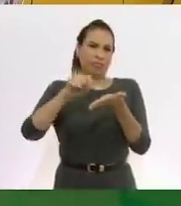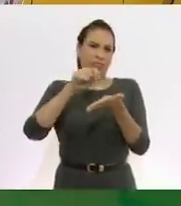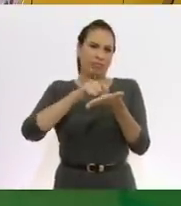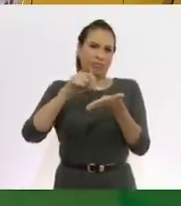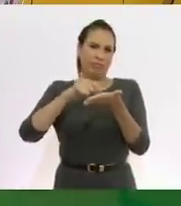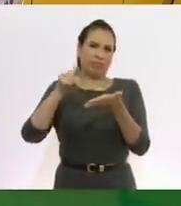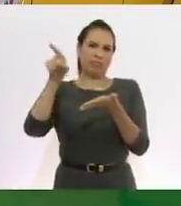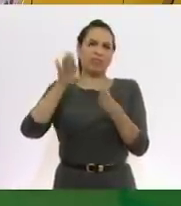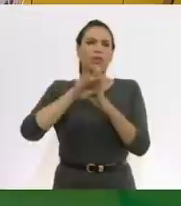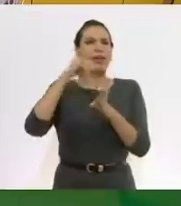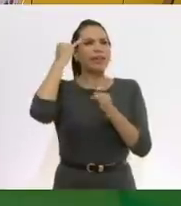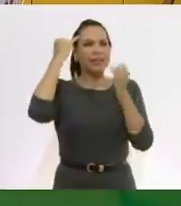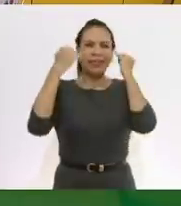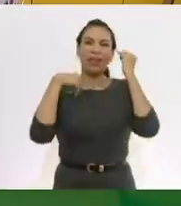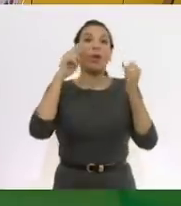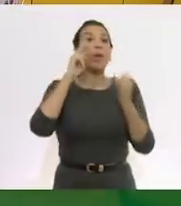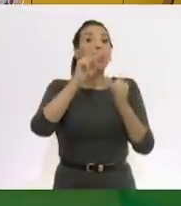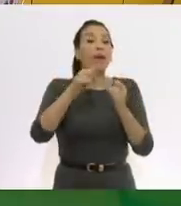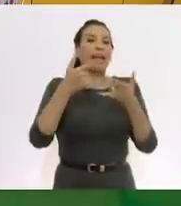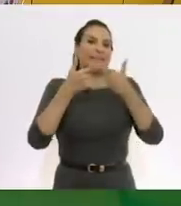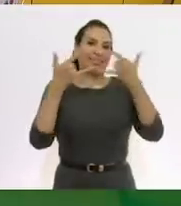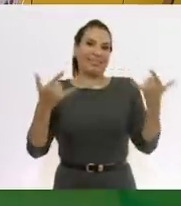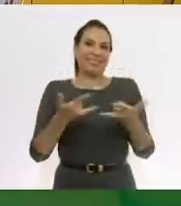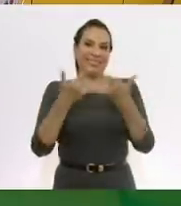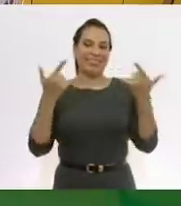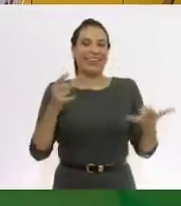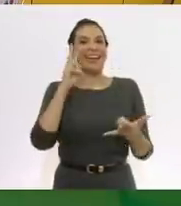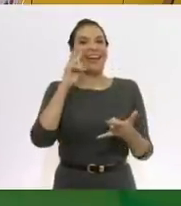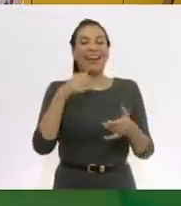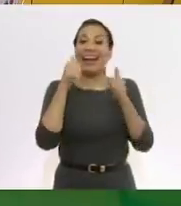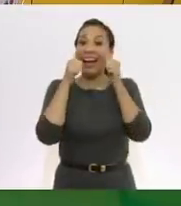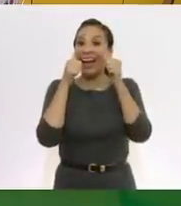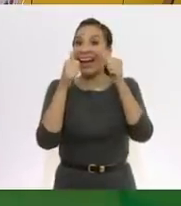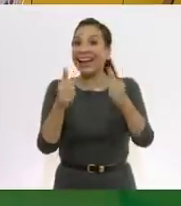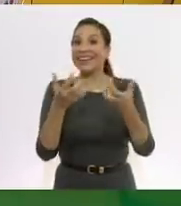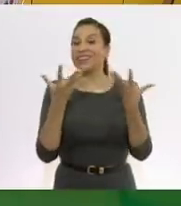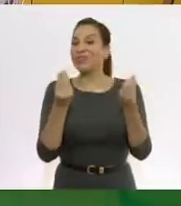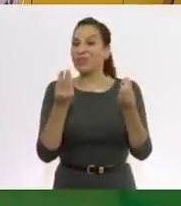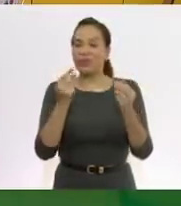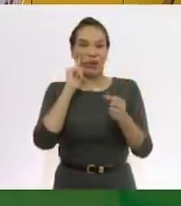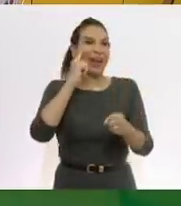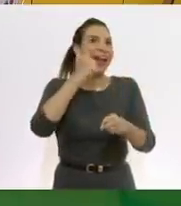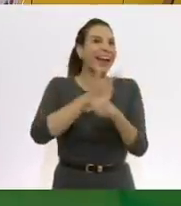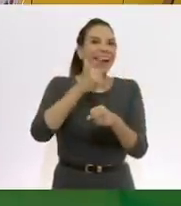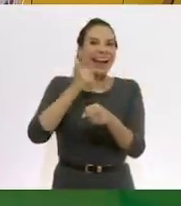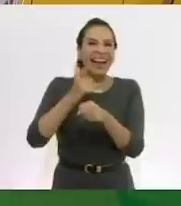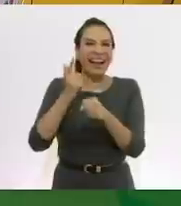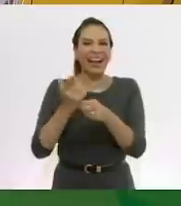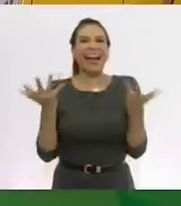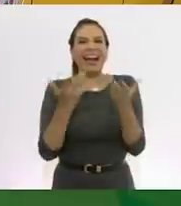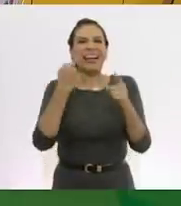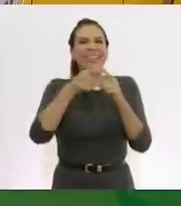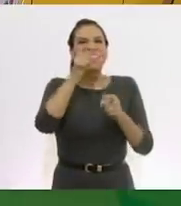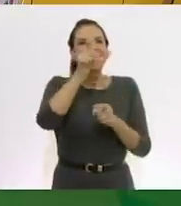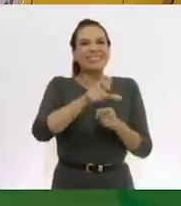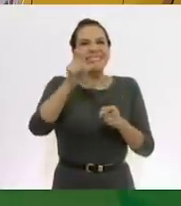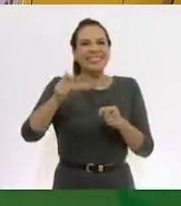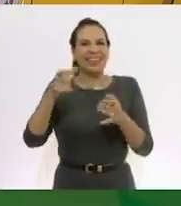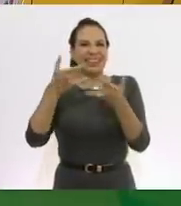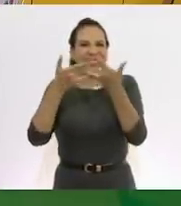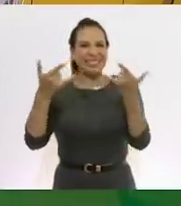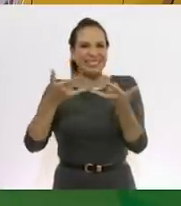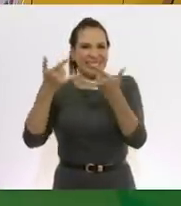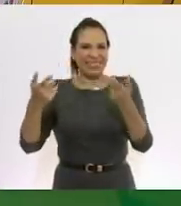te surjan al ver las historias. Pon mucha atención para que descubras qué hacen los personajes para no darse